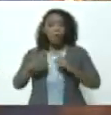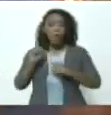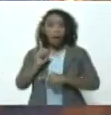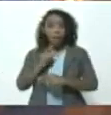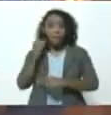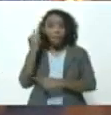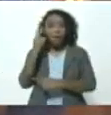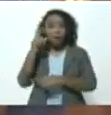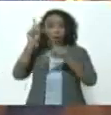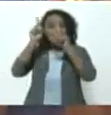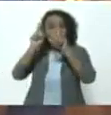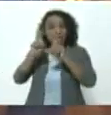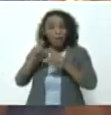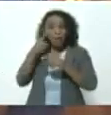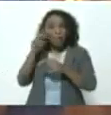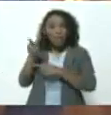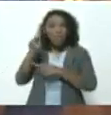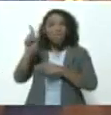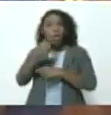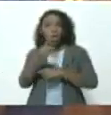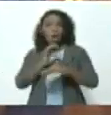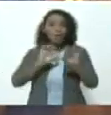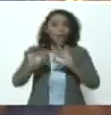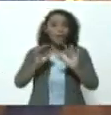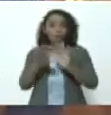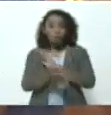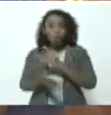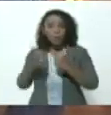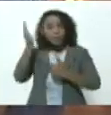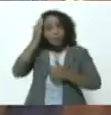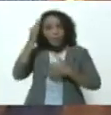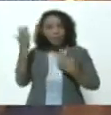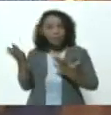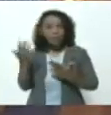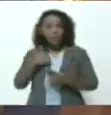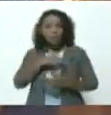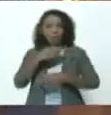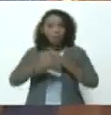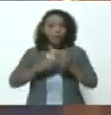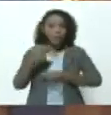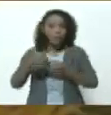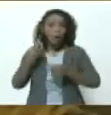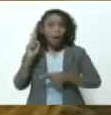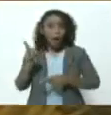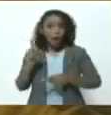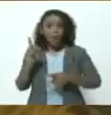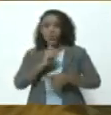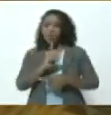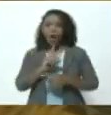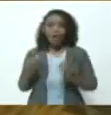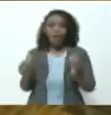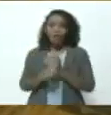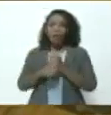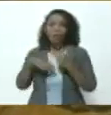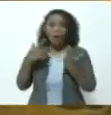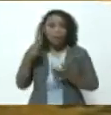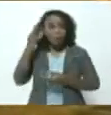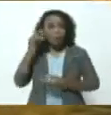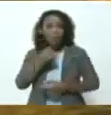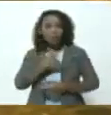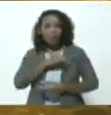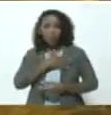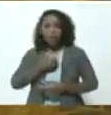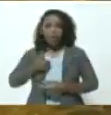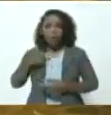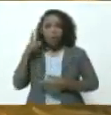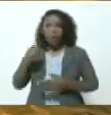casting. Nosotros, por ejemplo, hicimos un casting porque no encontrábamos a la Juana que queríamos.